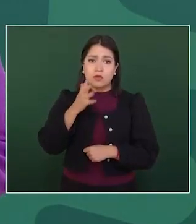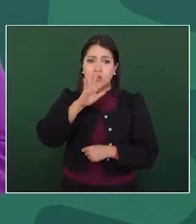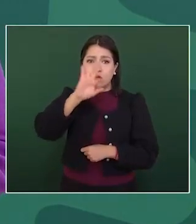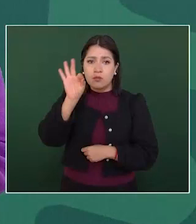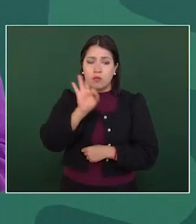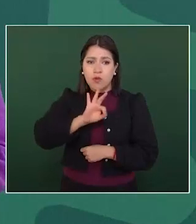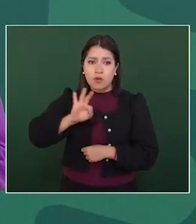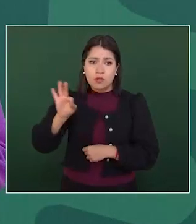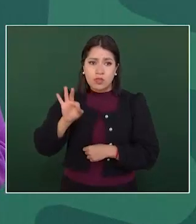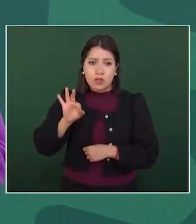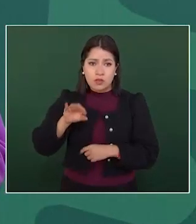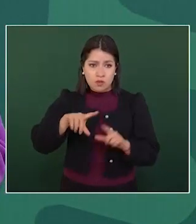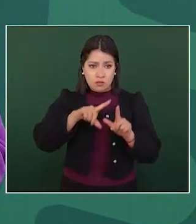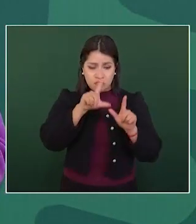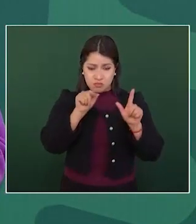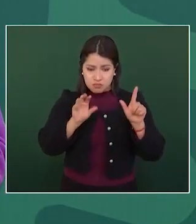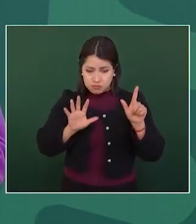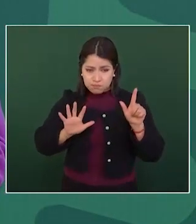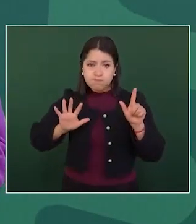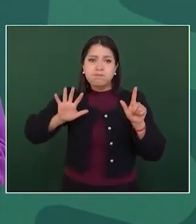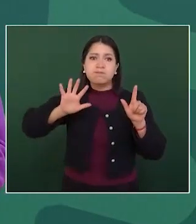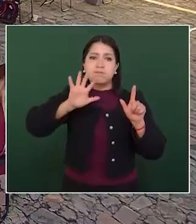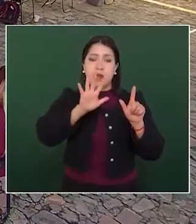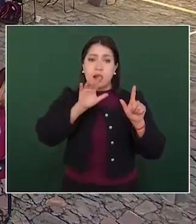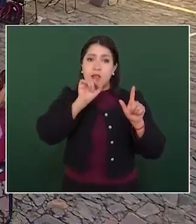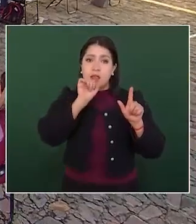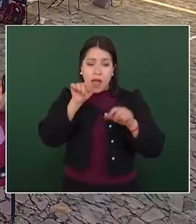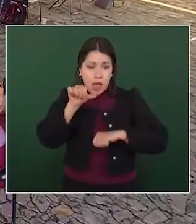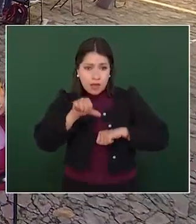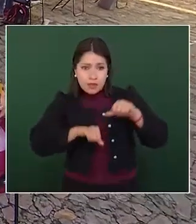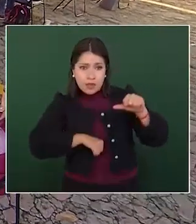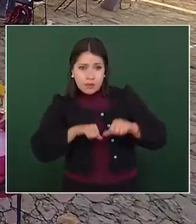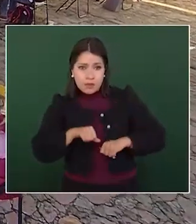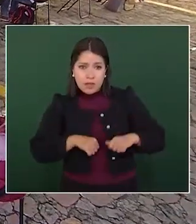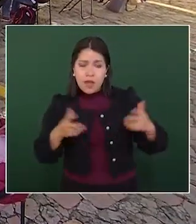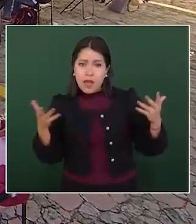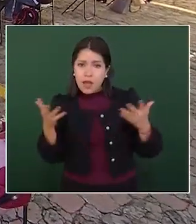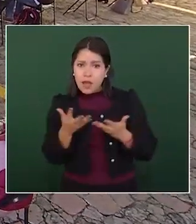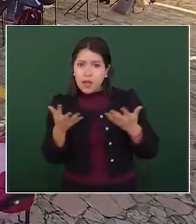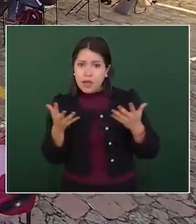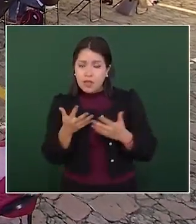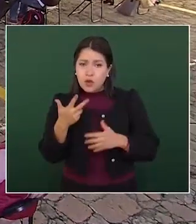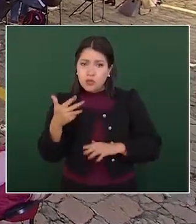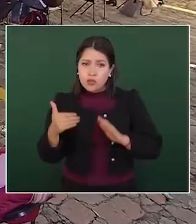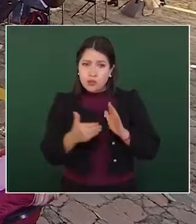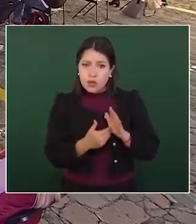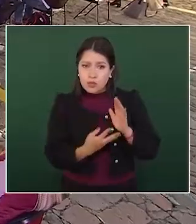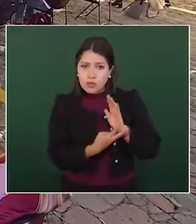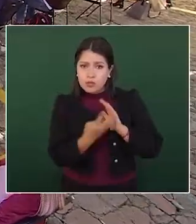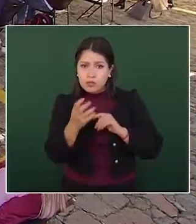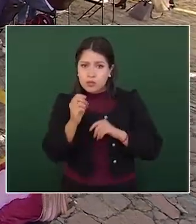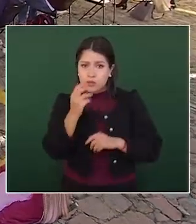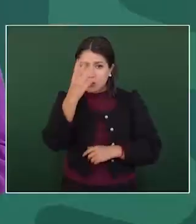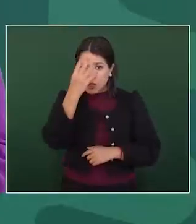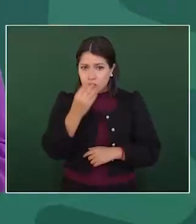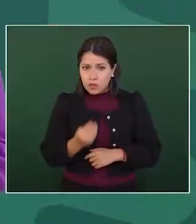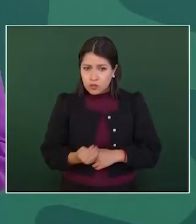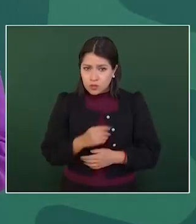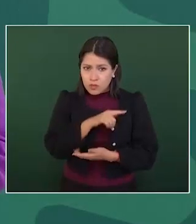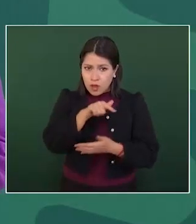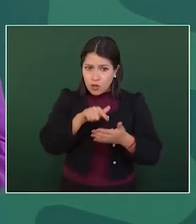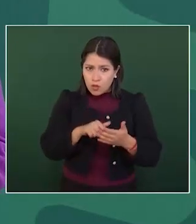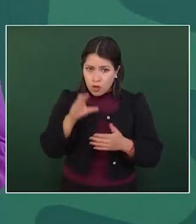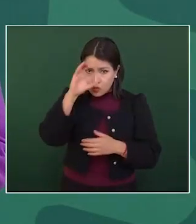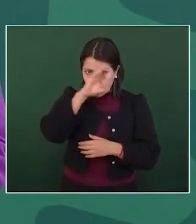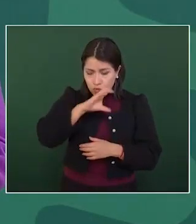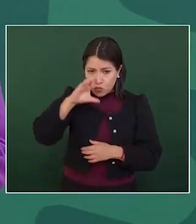96.5% del territorio nacional. Todas las actividades realizadas en los 8.439 recintos culturales